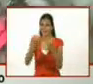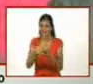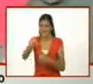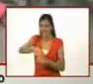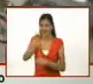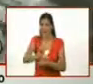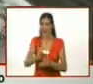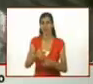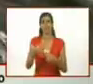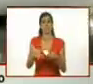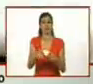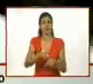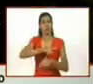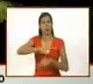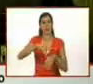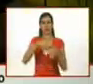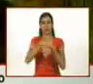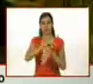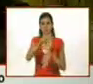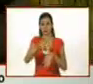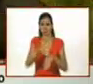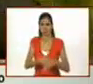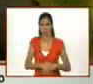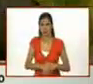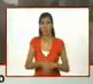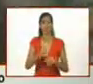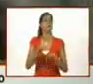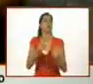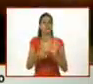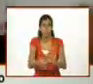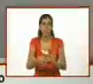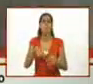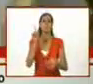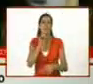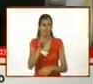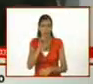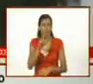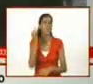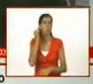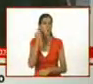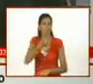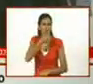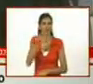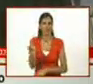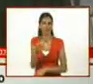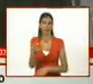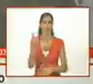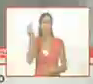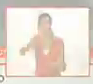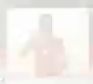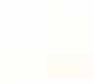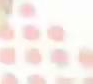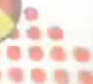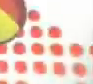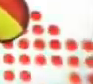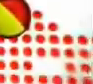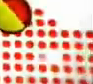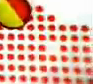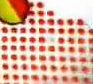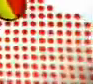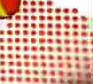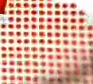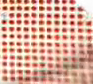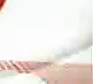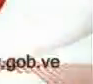de Caracas por órdenes del gobierno nacional, lo cual se demostró que fue un show mediático orquestado por la empresa Globovisión.